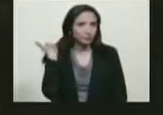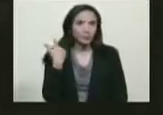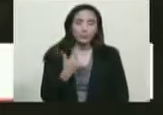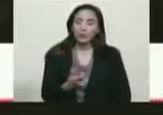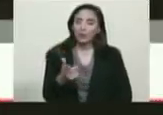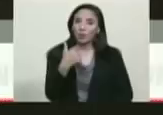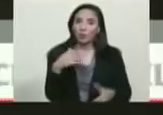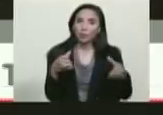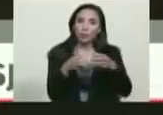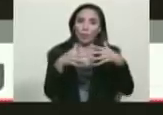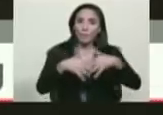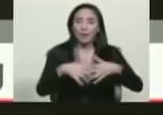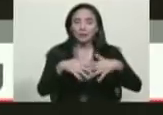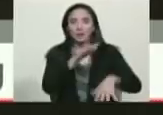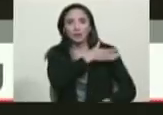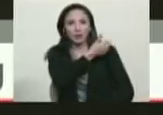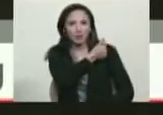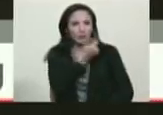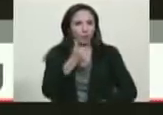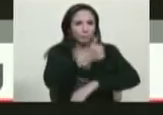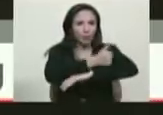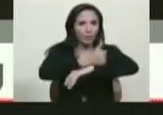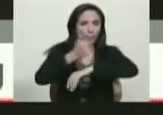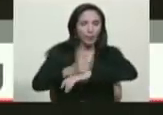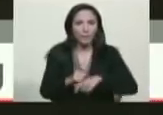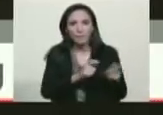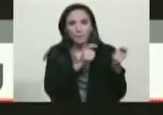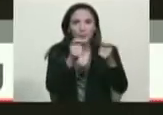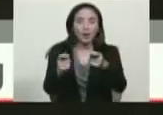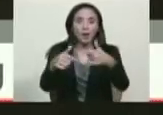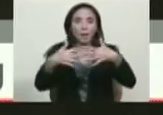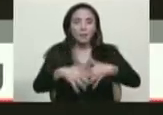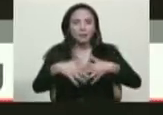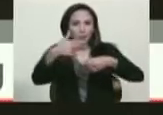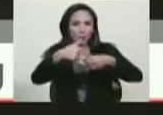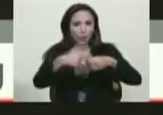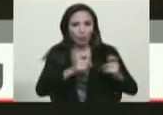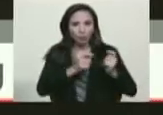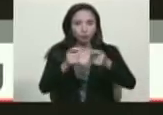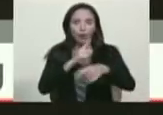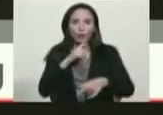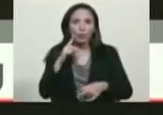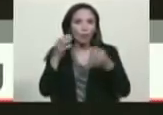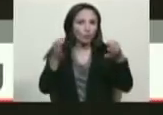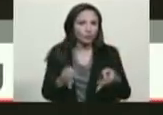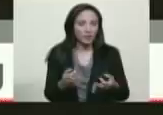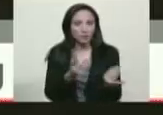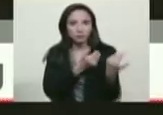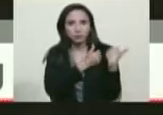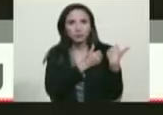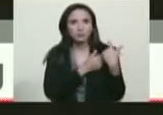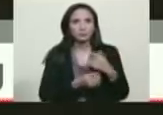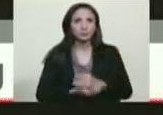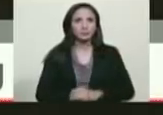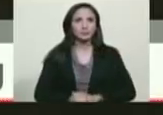Directiva Silgo Holding, INC y de la empresa Silgo Petroleum Corporation y de PDVSA.